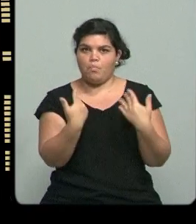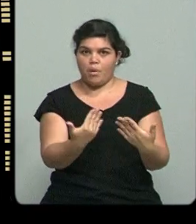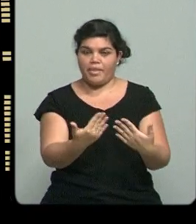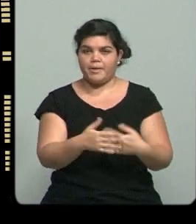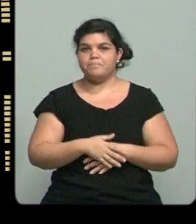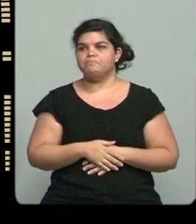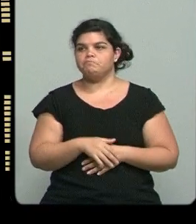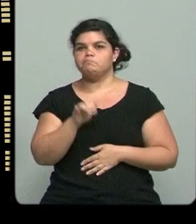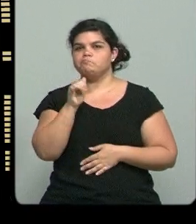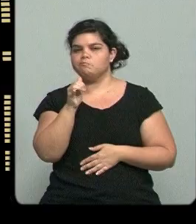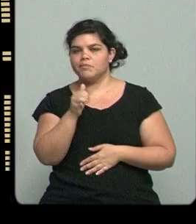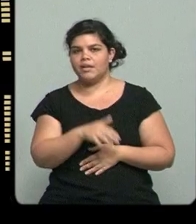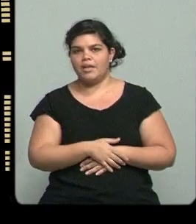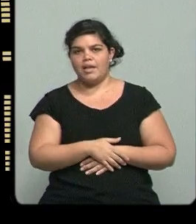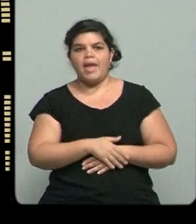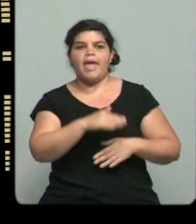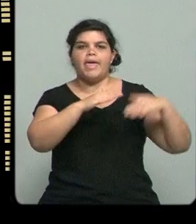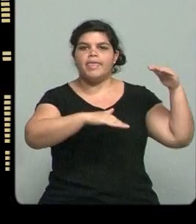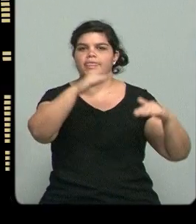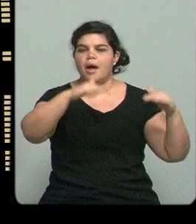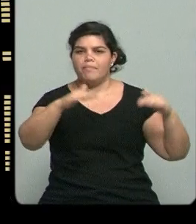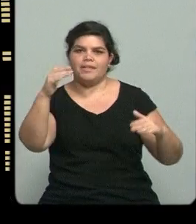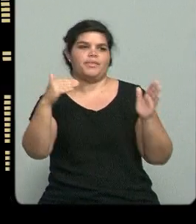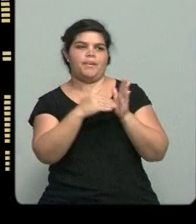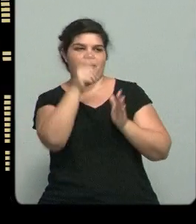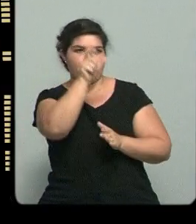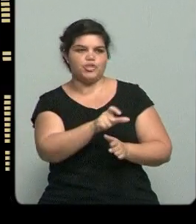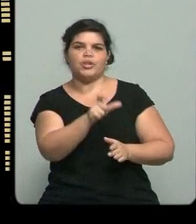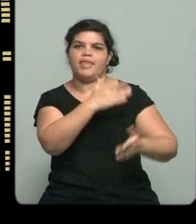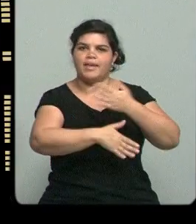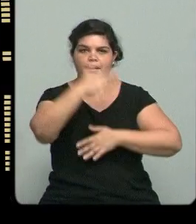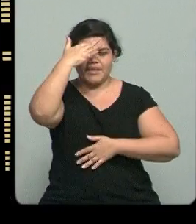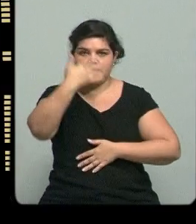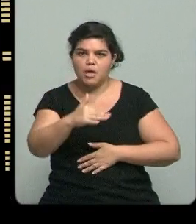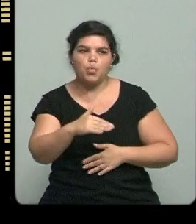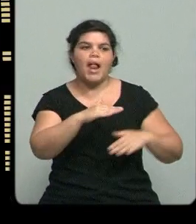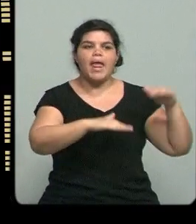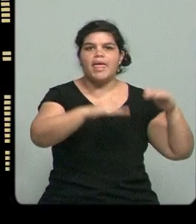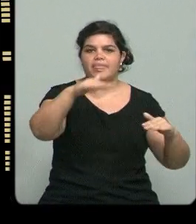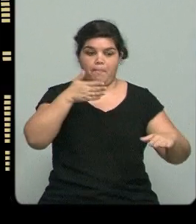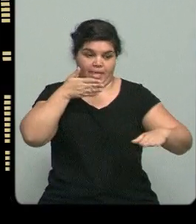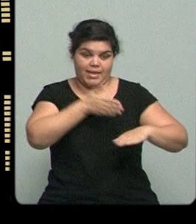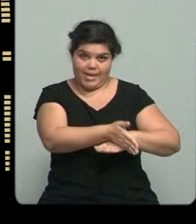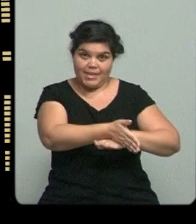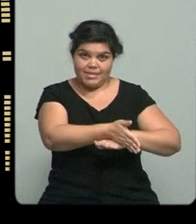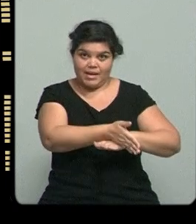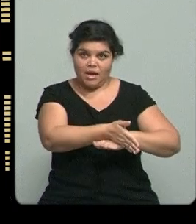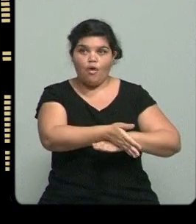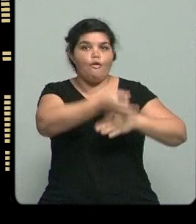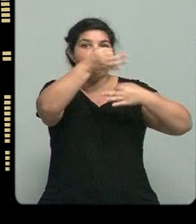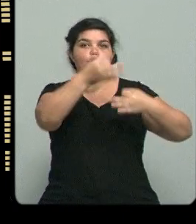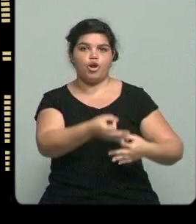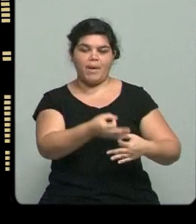las distintas etapas evolutivas por las que transita la persona con discapacidad intelectual. desde su ingreso al sistema formal